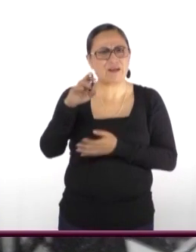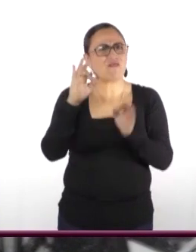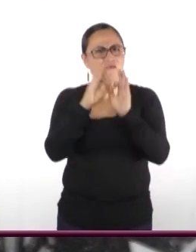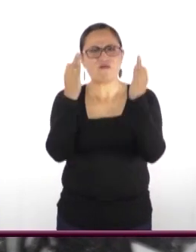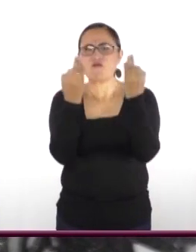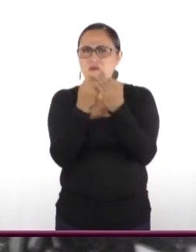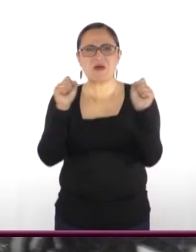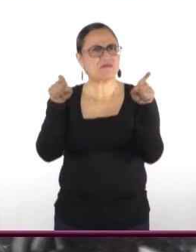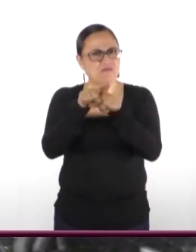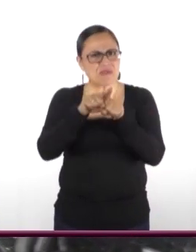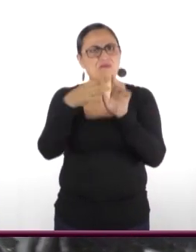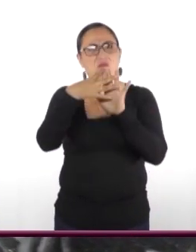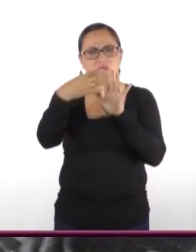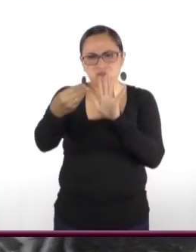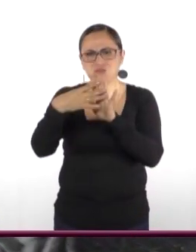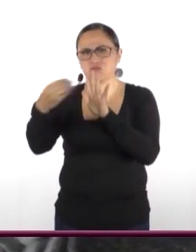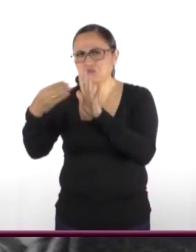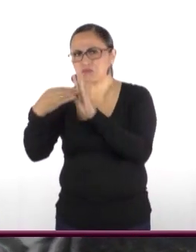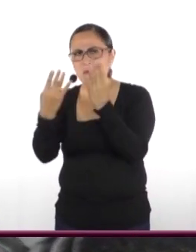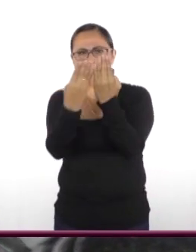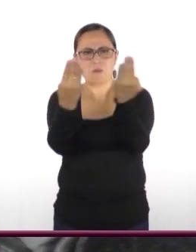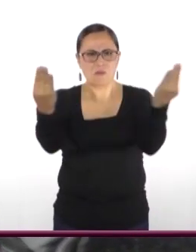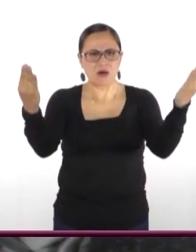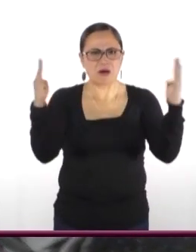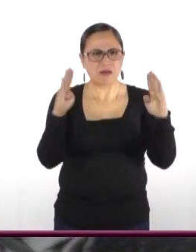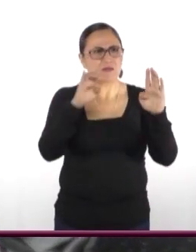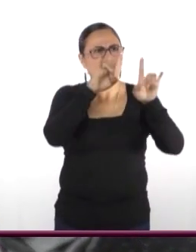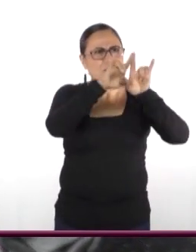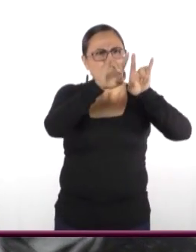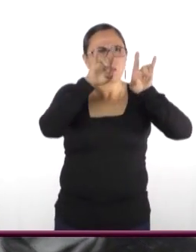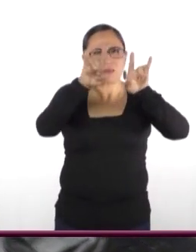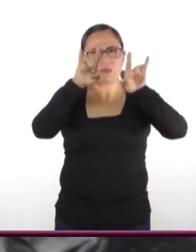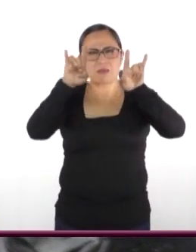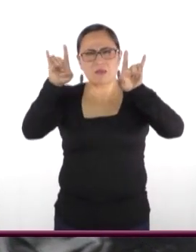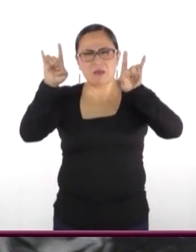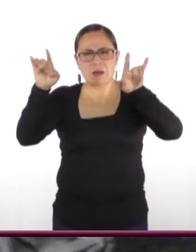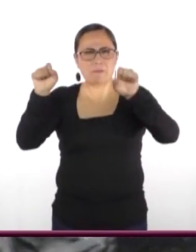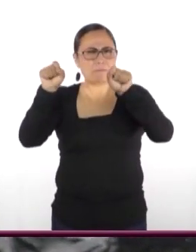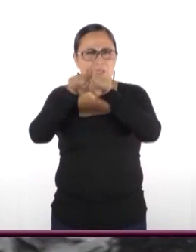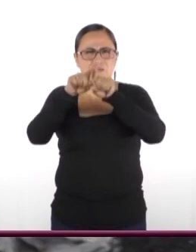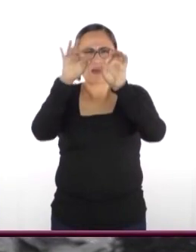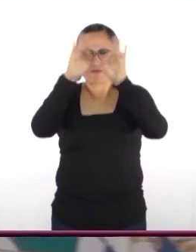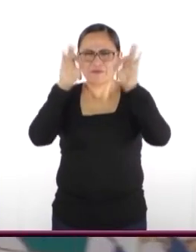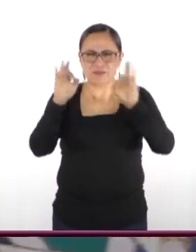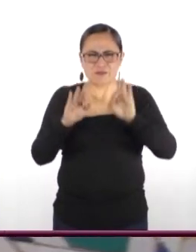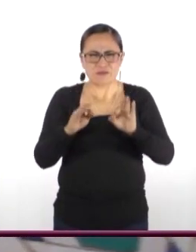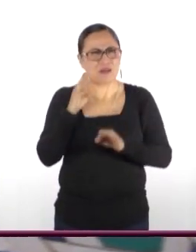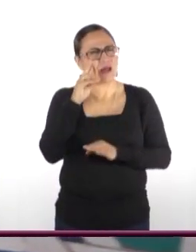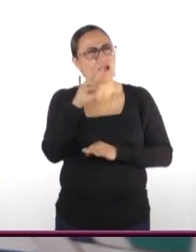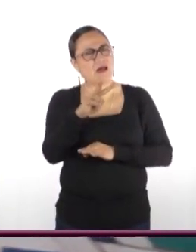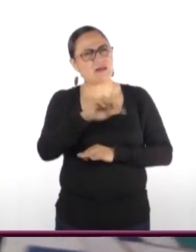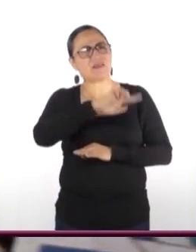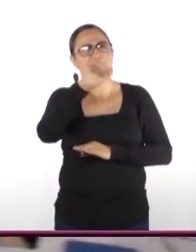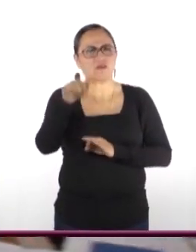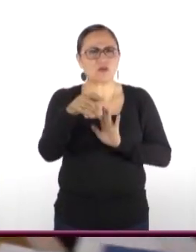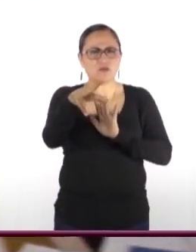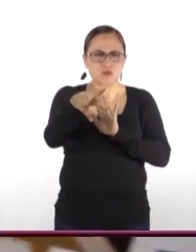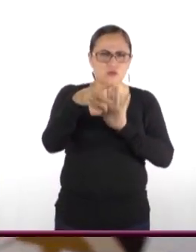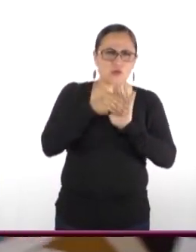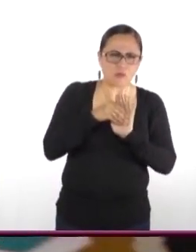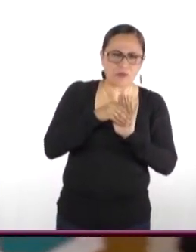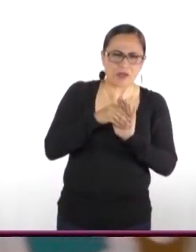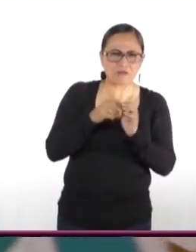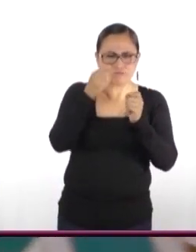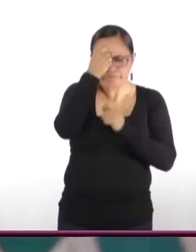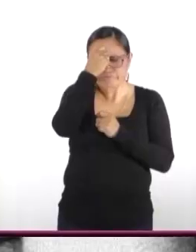descubrió patrones que se repetían. Las paredes estaban forradas por teselados. Tomando como base estas figuras de